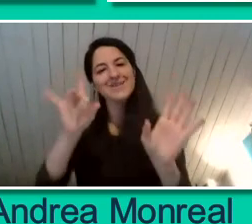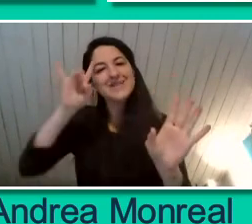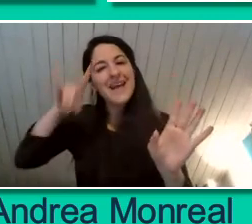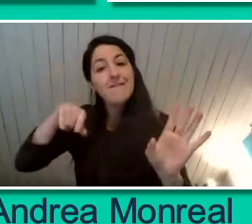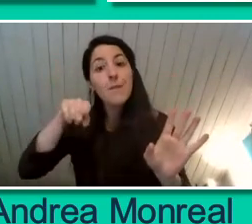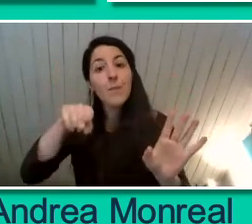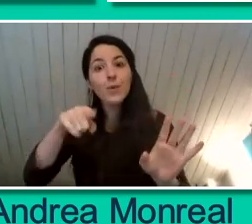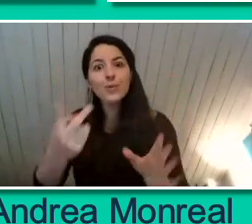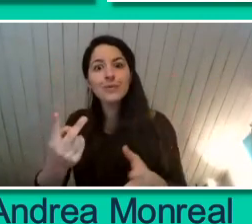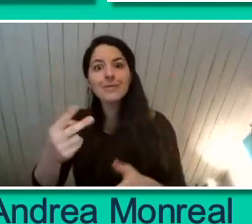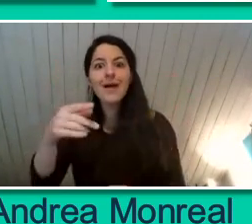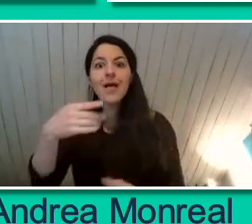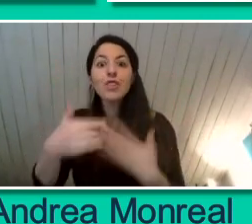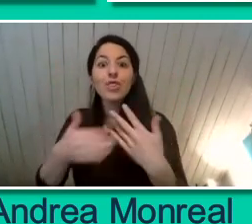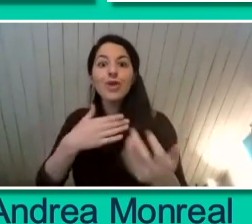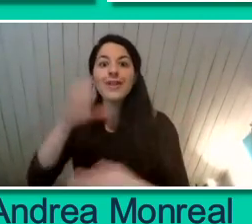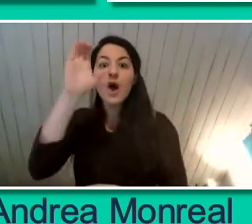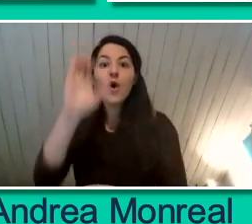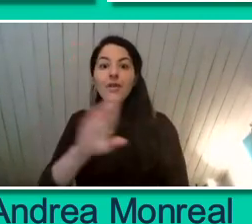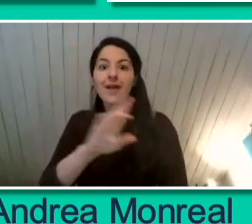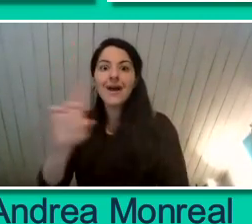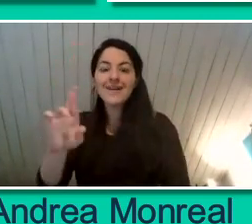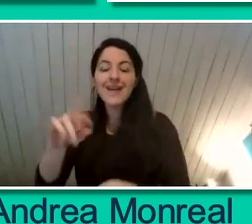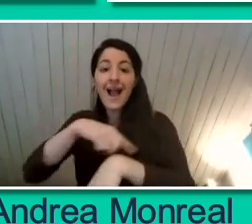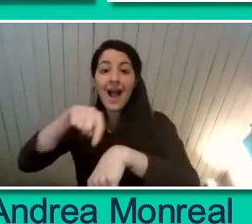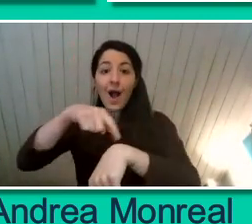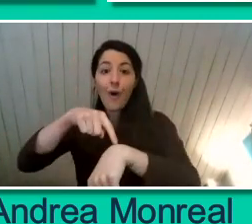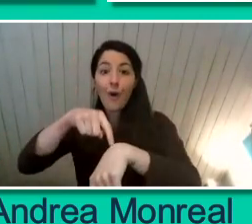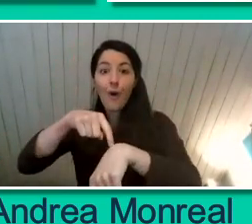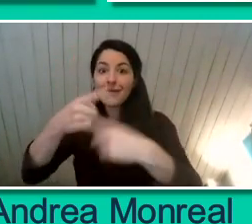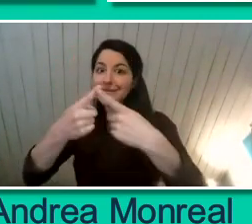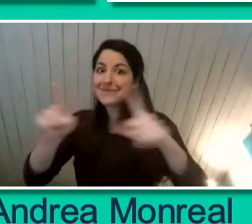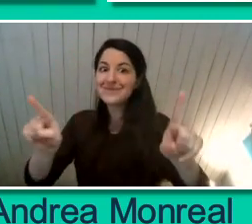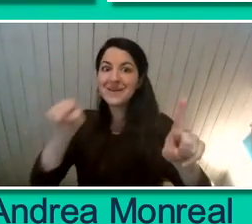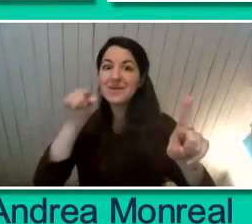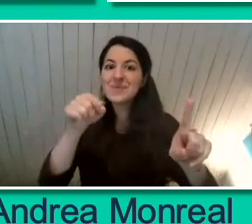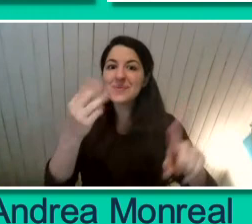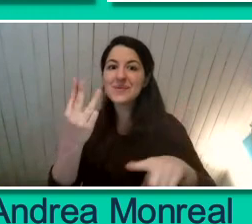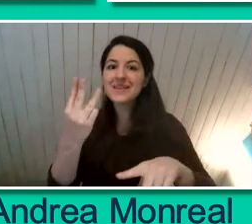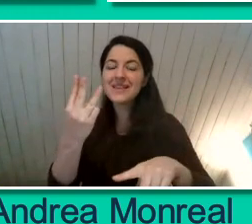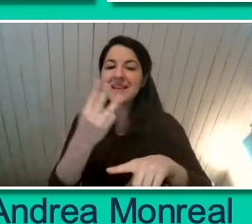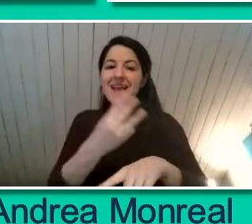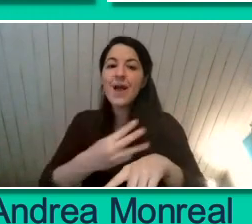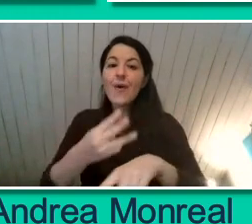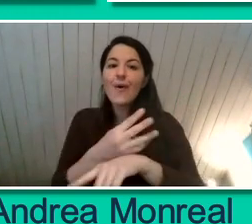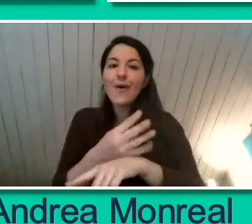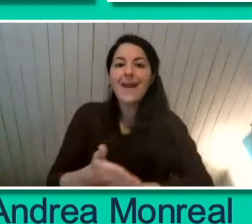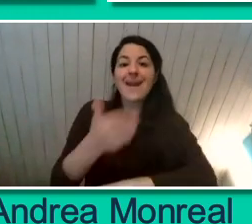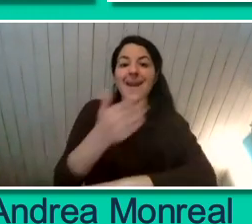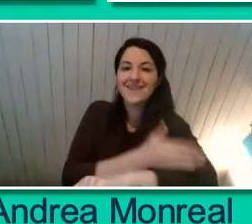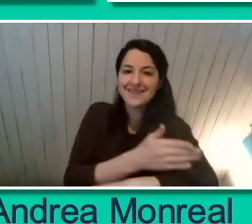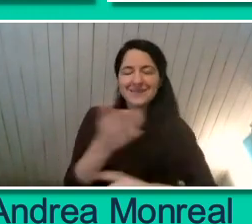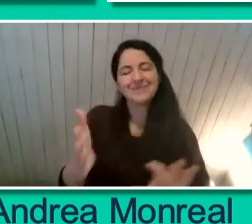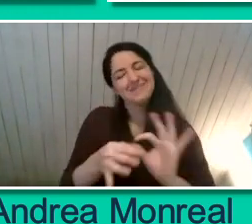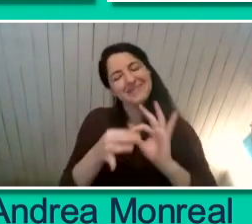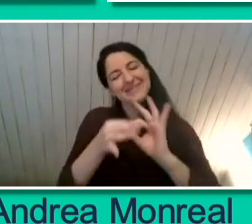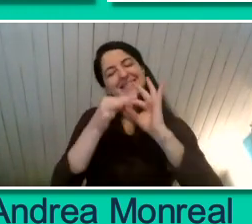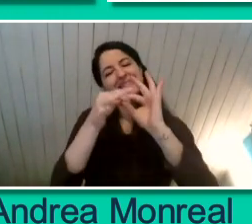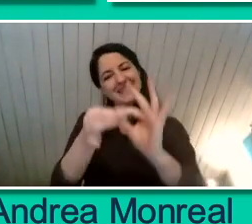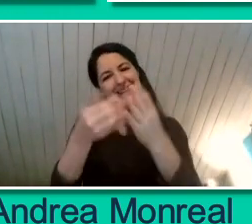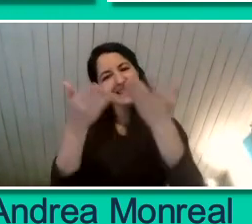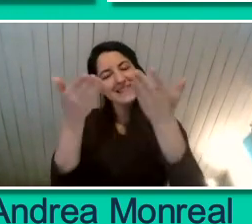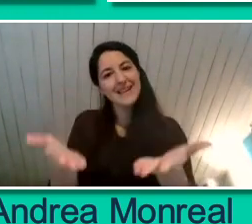desfase horario, que en este caso está a tu favor, 3 horas menos, así que queremos agradecer la disposición de participar en nuestro ciclo